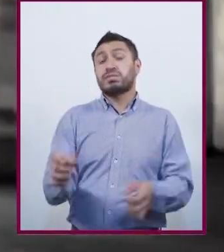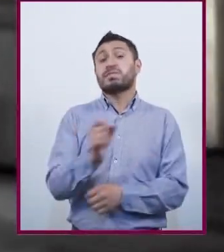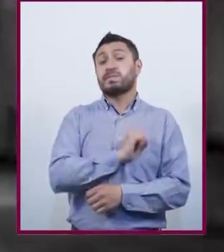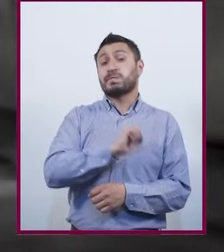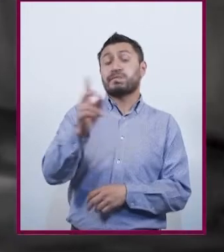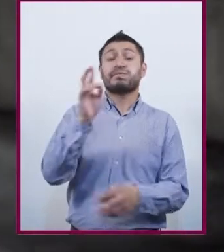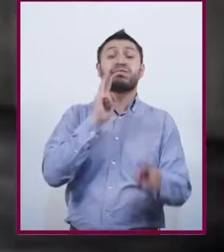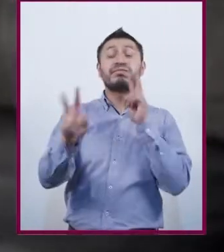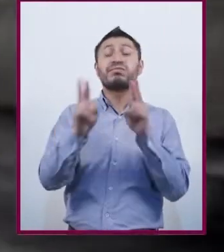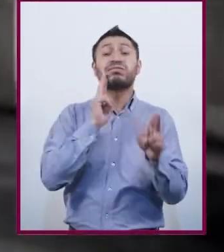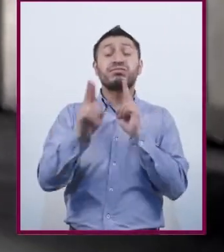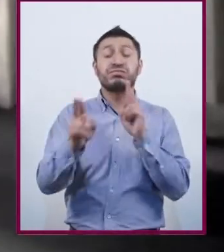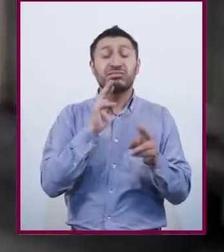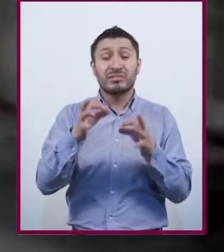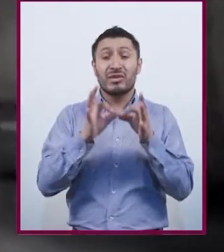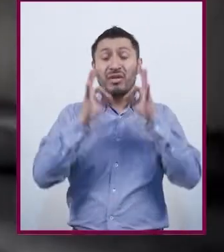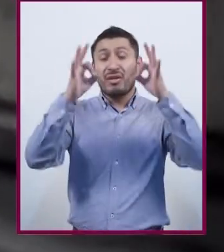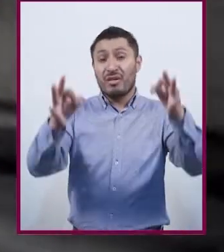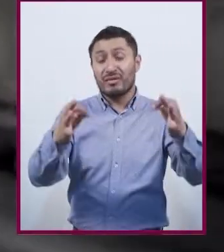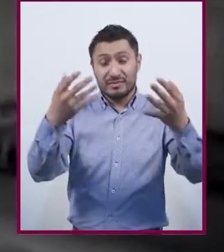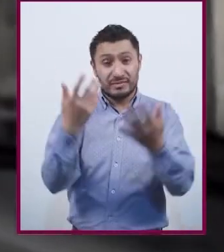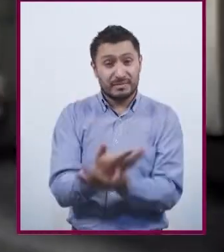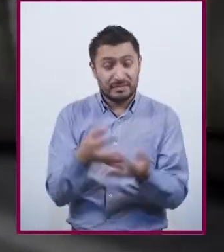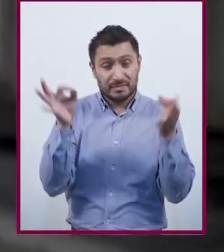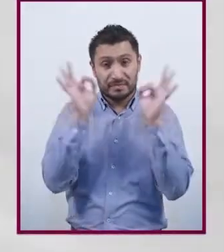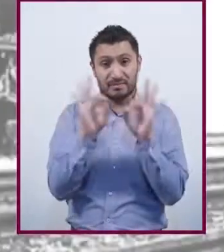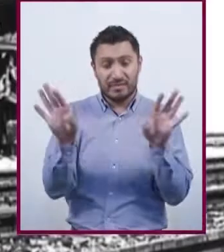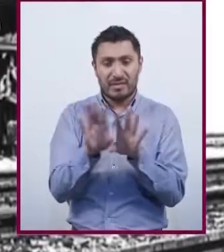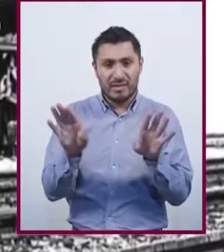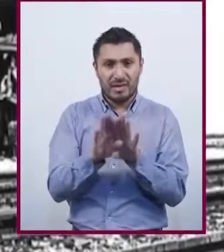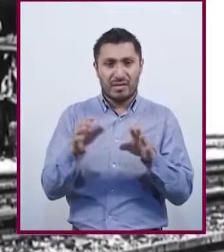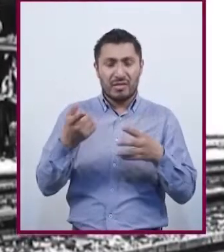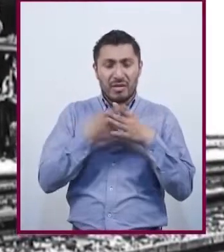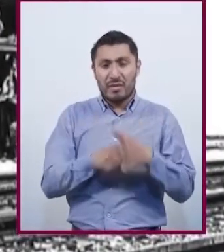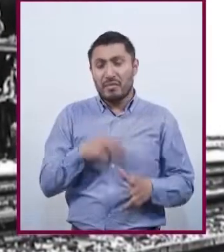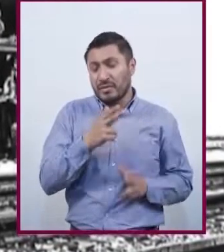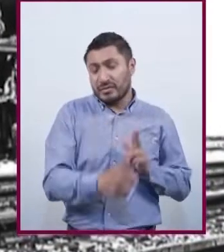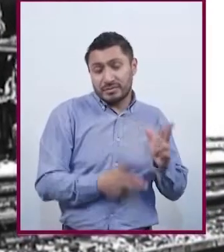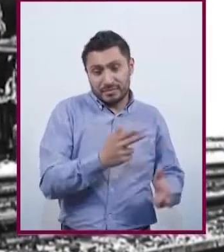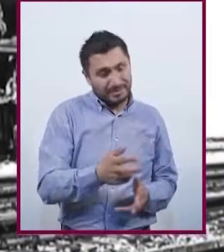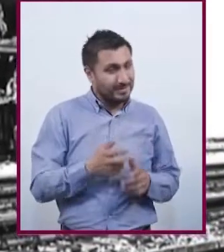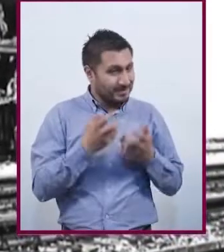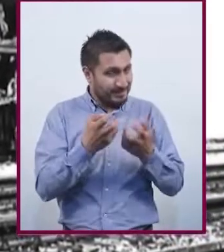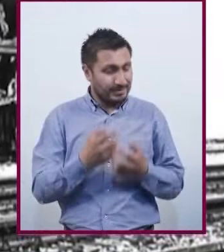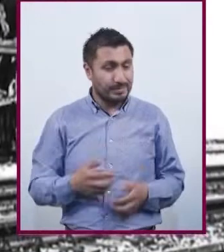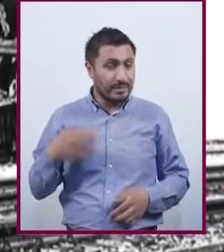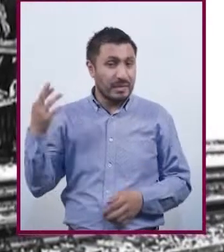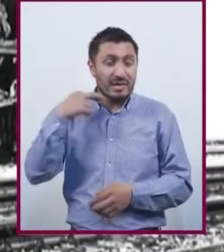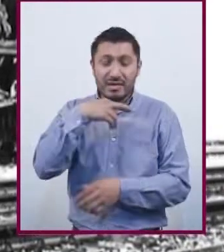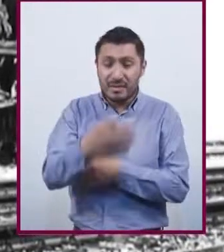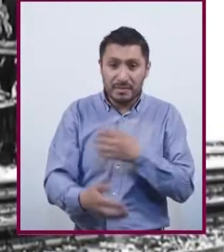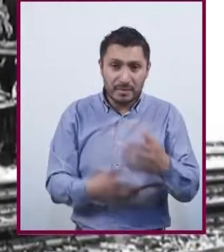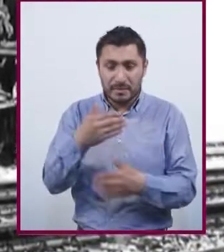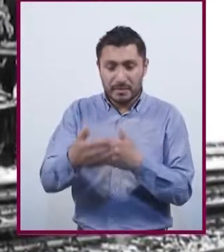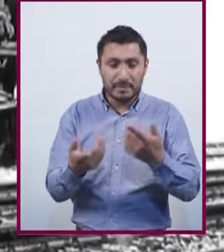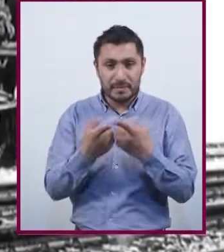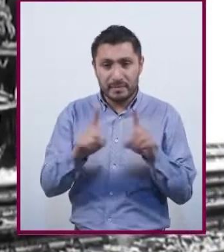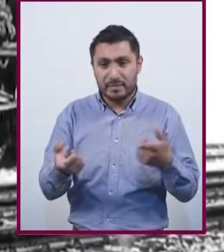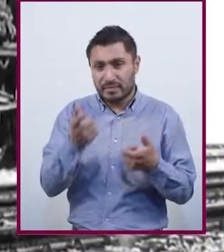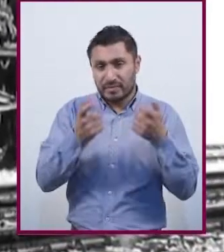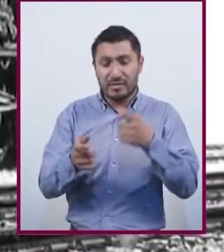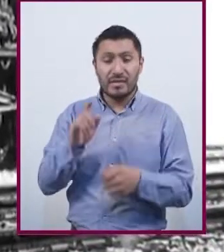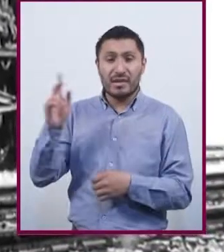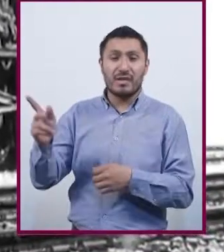novedosa tecnología que permitió poner en marcha aparatosas máquinas como las locomotoras, lo cual aceleró el